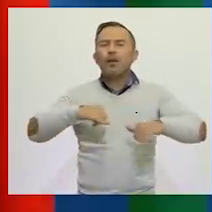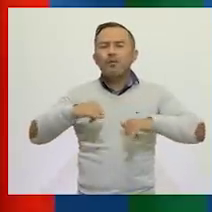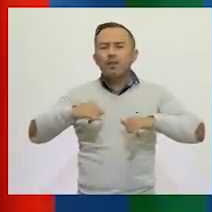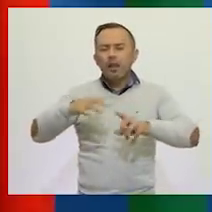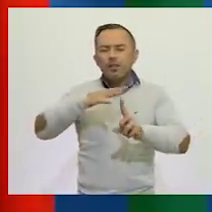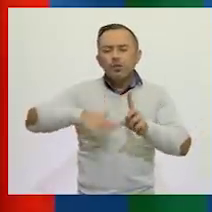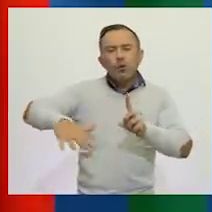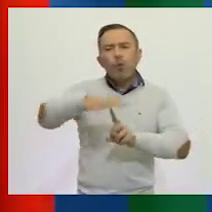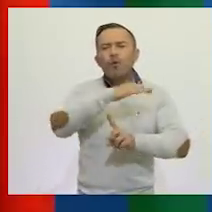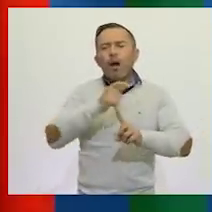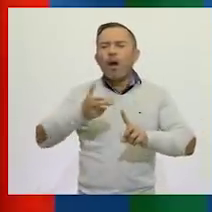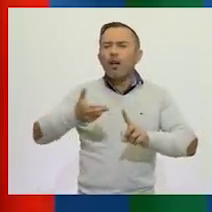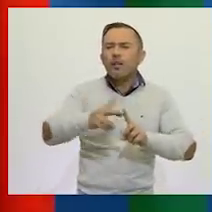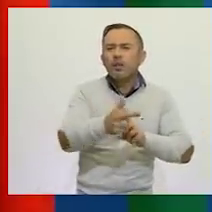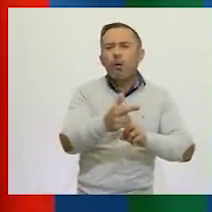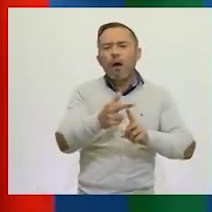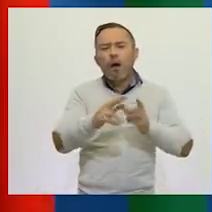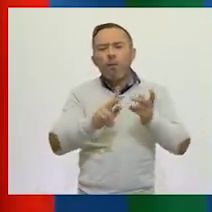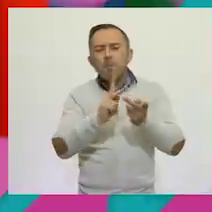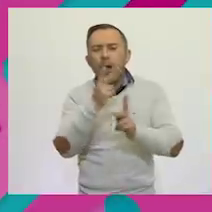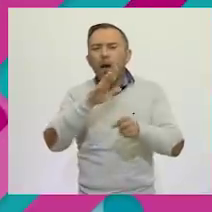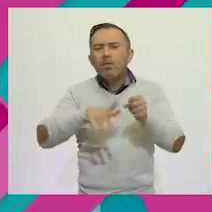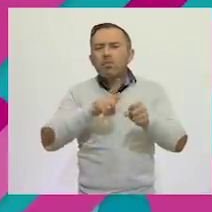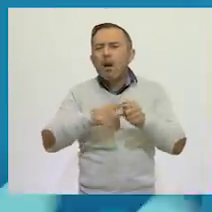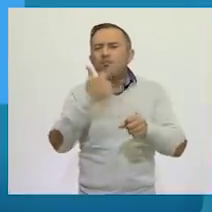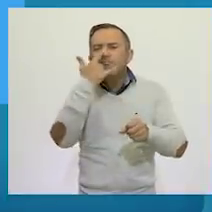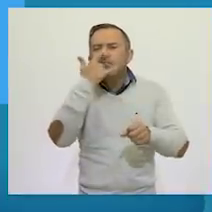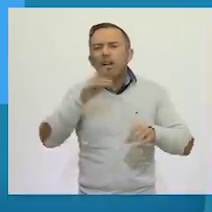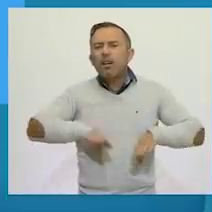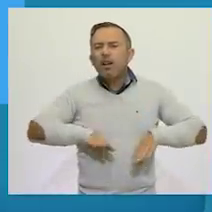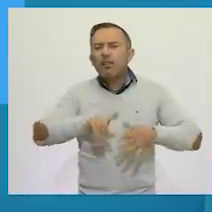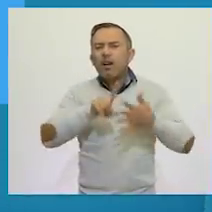la zona, pero en específico a los mayas.